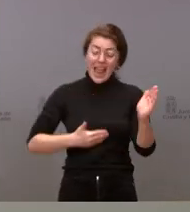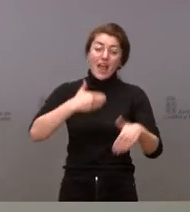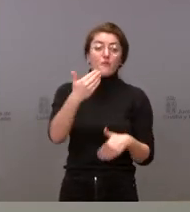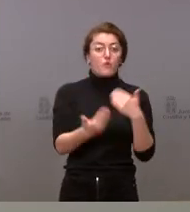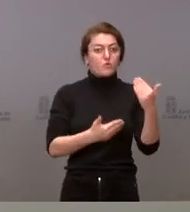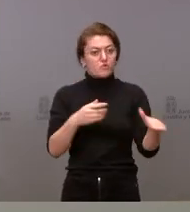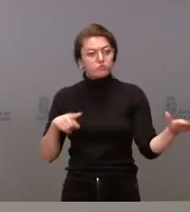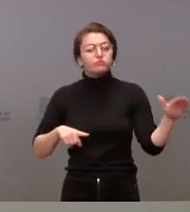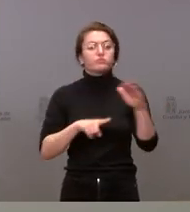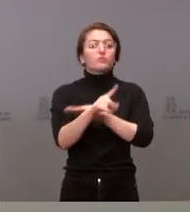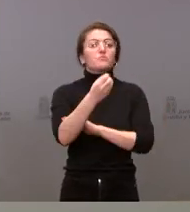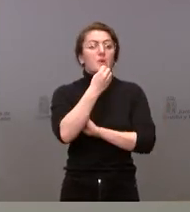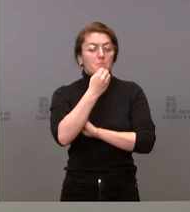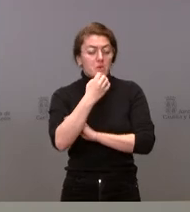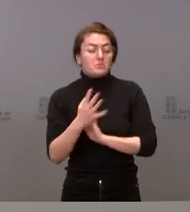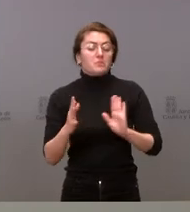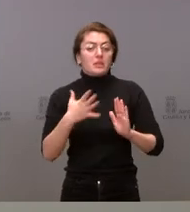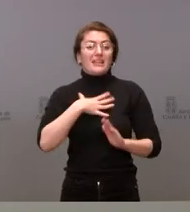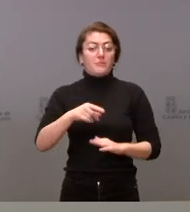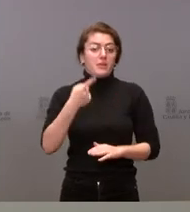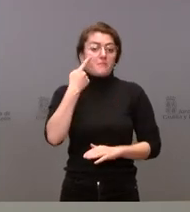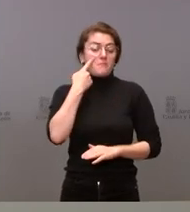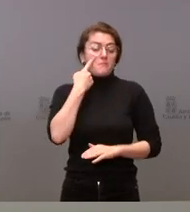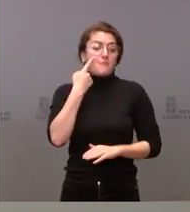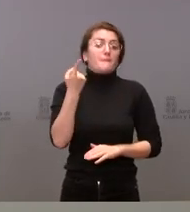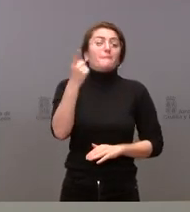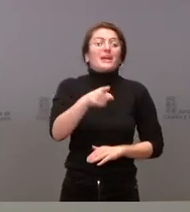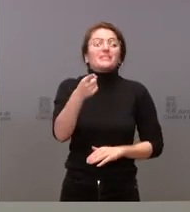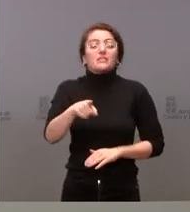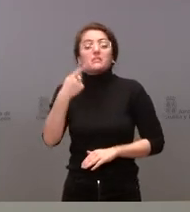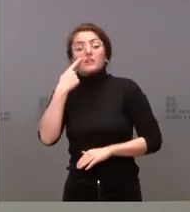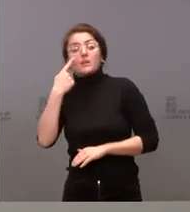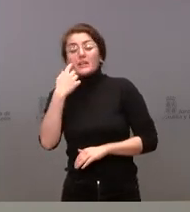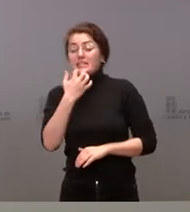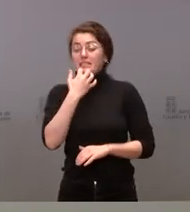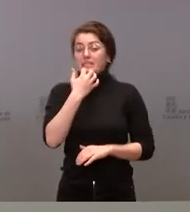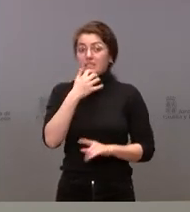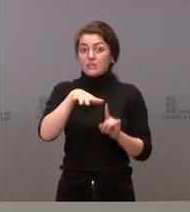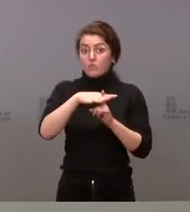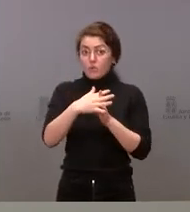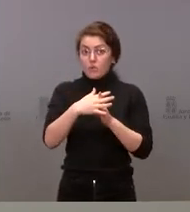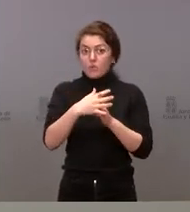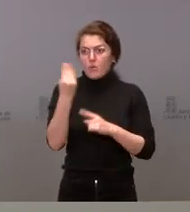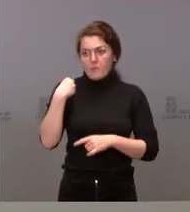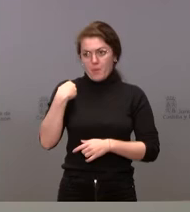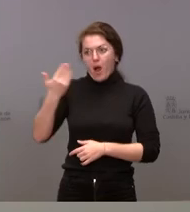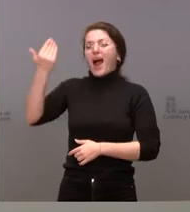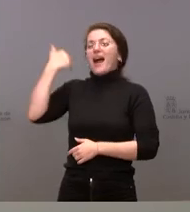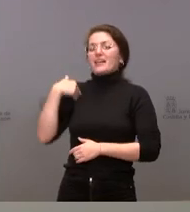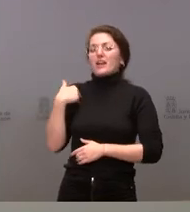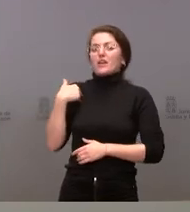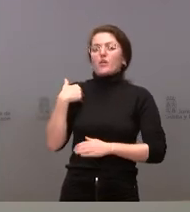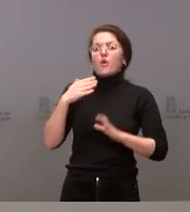apuntar pues pueda plantearse en los próximos meses inmediatos una situación en la cual y con eso se habló ayer en el consejo interterritorial